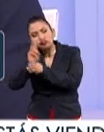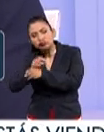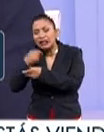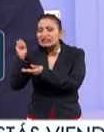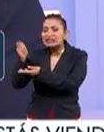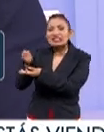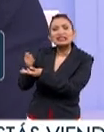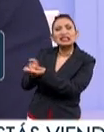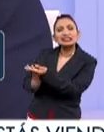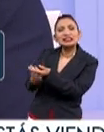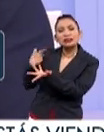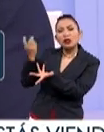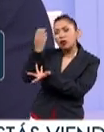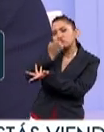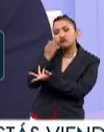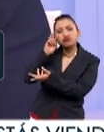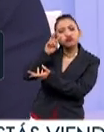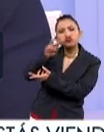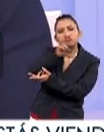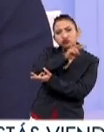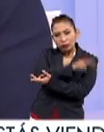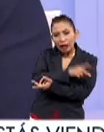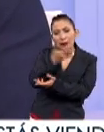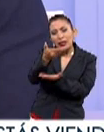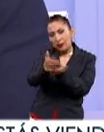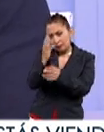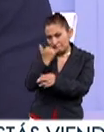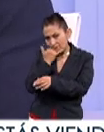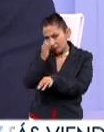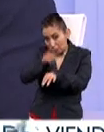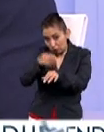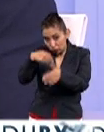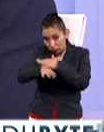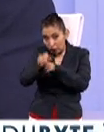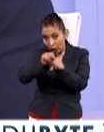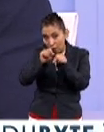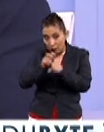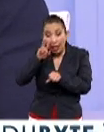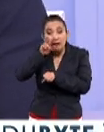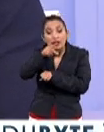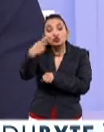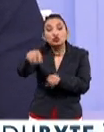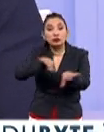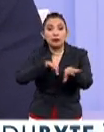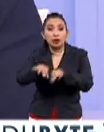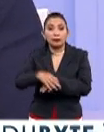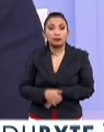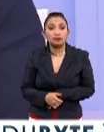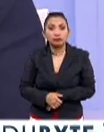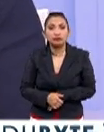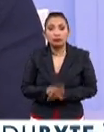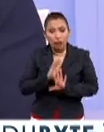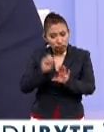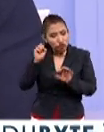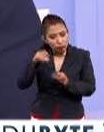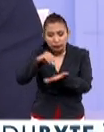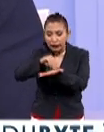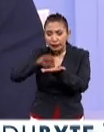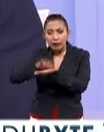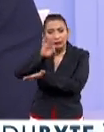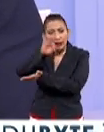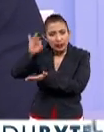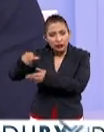del instrumento. Y pedirles permiso para entrar a su salón de clases, en realidad, ¿no? Agendamos citas